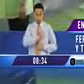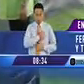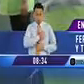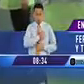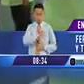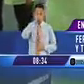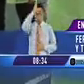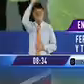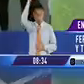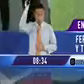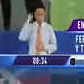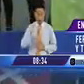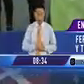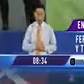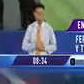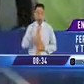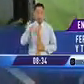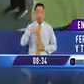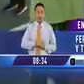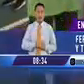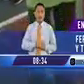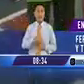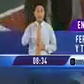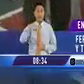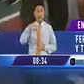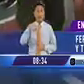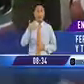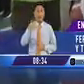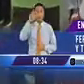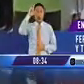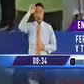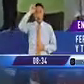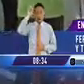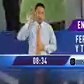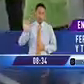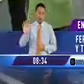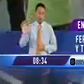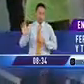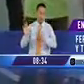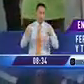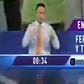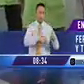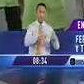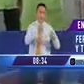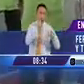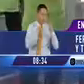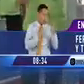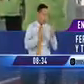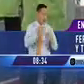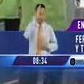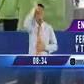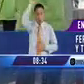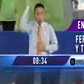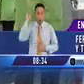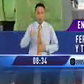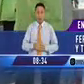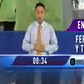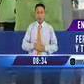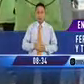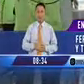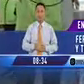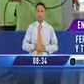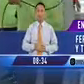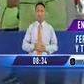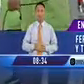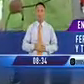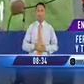algo muy importante porque casi el diablo no está presente en nada, más que en Cantuña, pero siempre se habla del duende en la tradición quiteña. Las